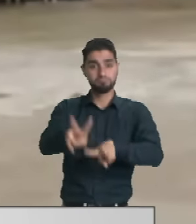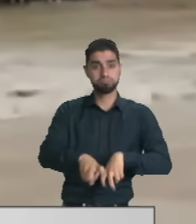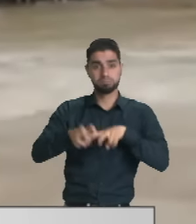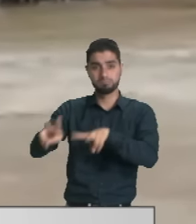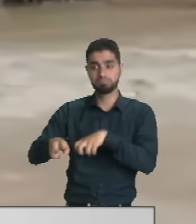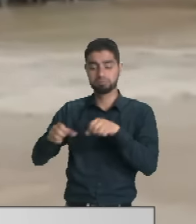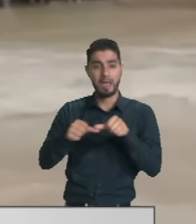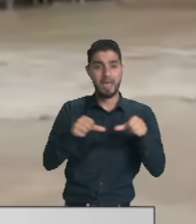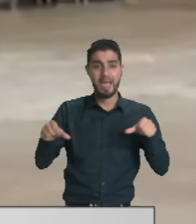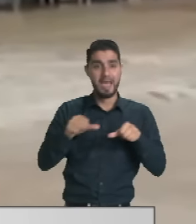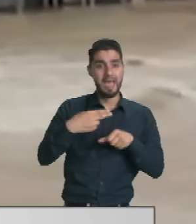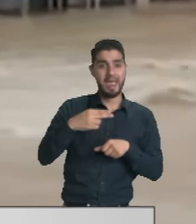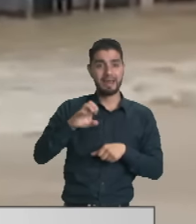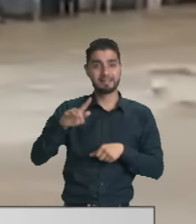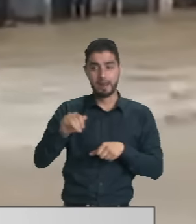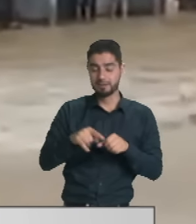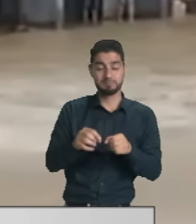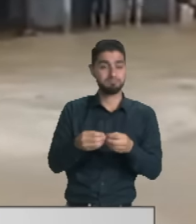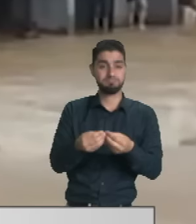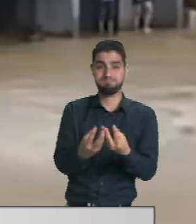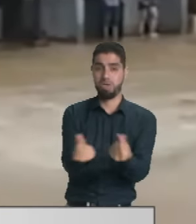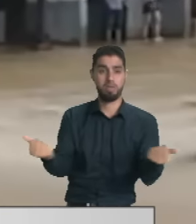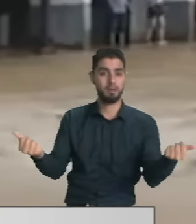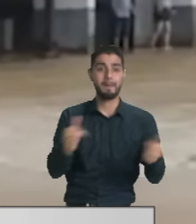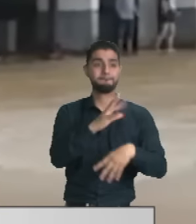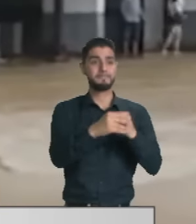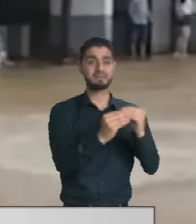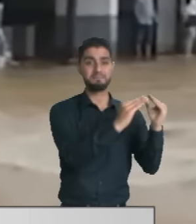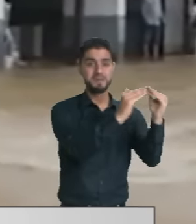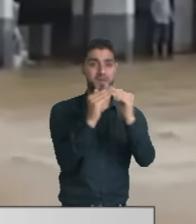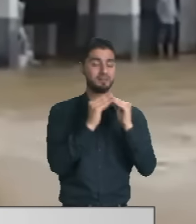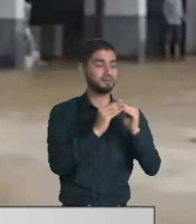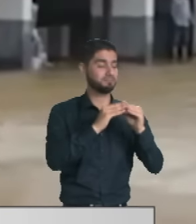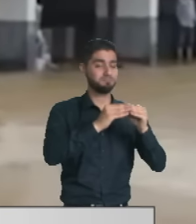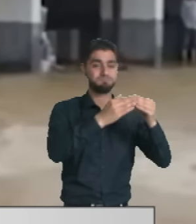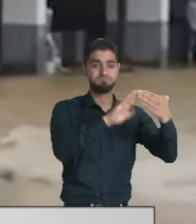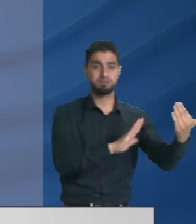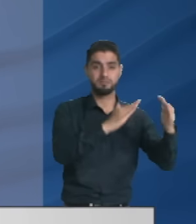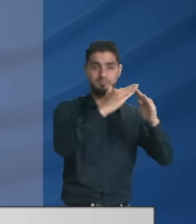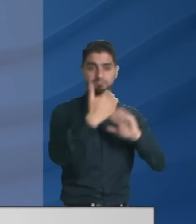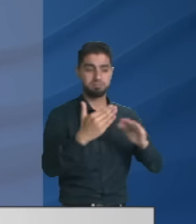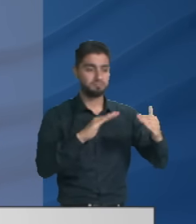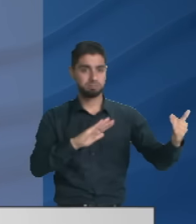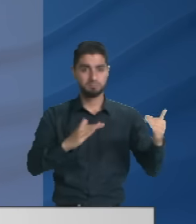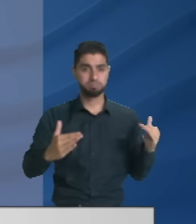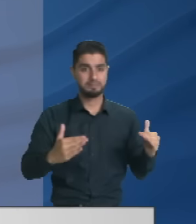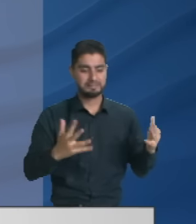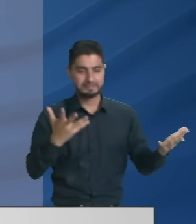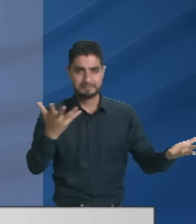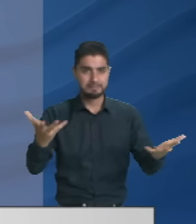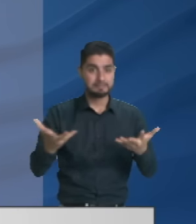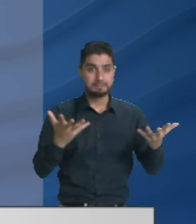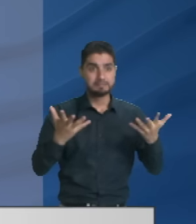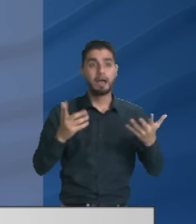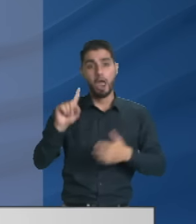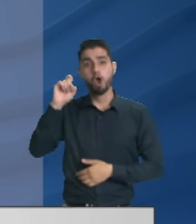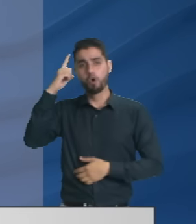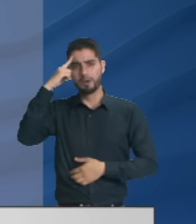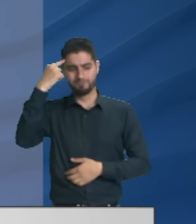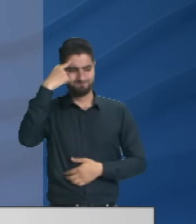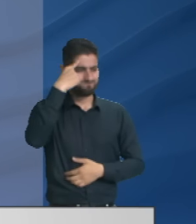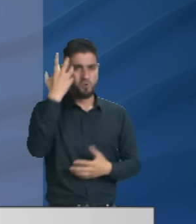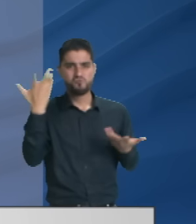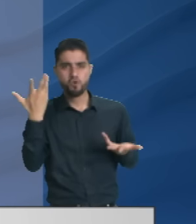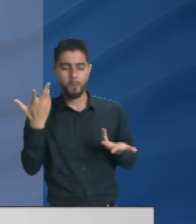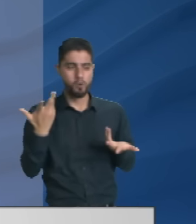de varias viviendas. Ante la gravedad de esta situación, las autoridades activaron una respuesta de emergencia de nivel 4